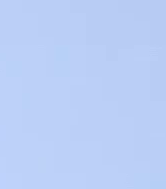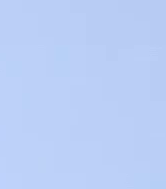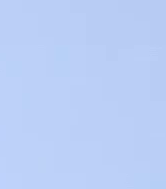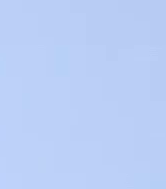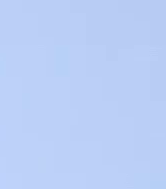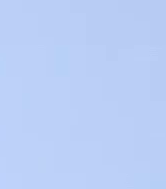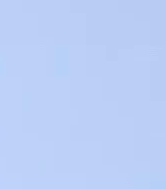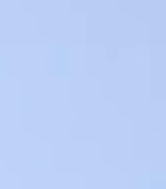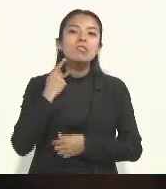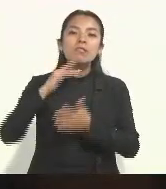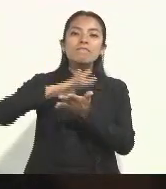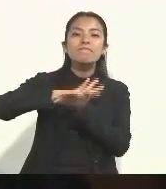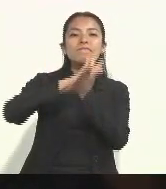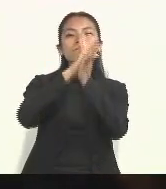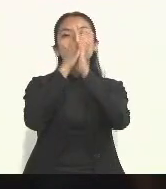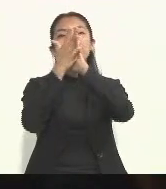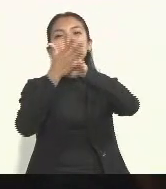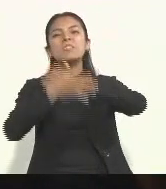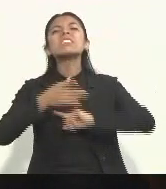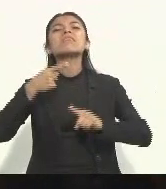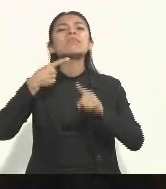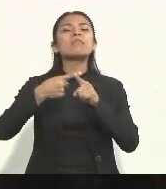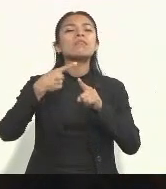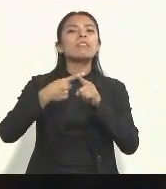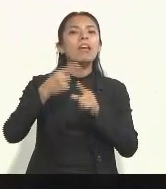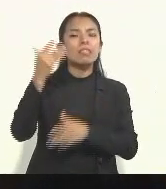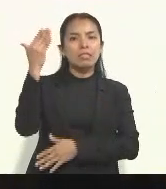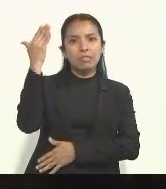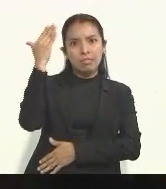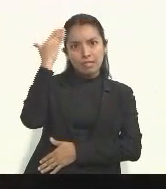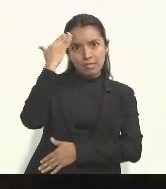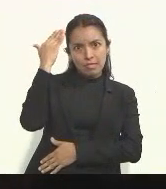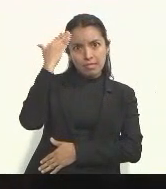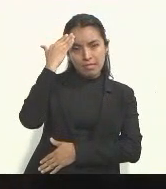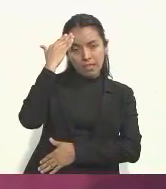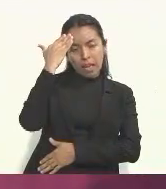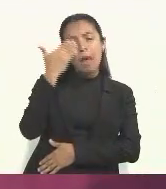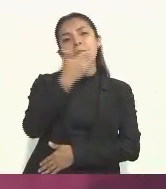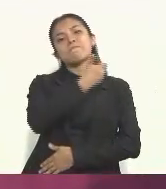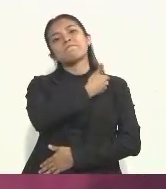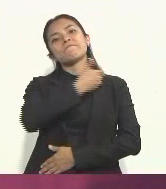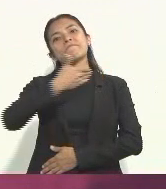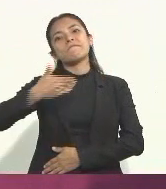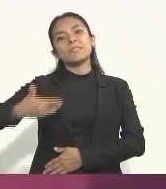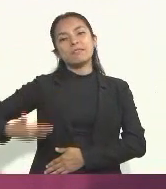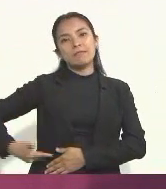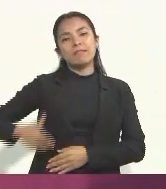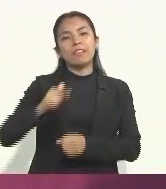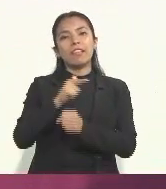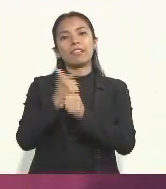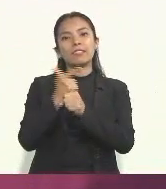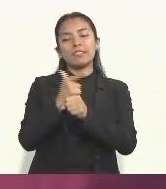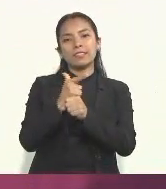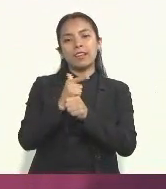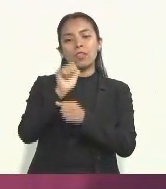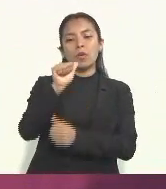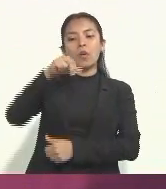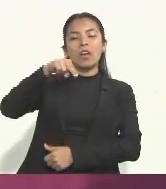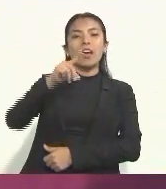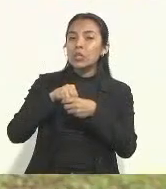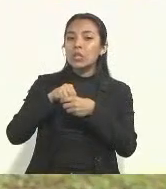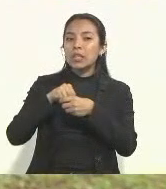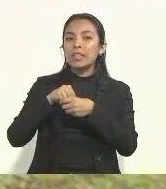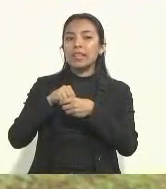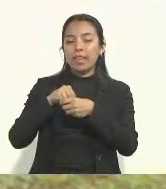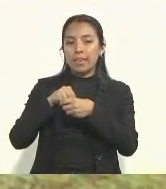En materia de seguridad, informó que ha sido una prioridad para su administración y destacó que los policías municipales están evaluados y certificados en control y